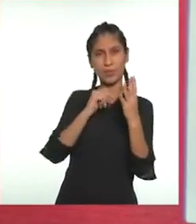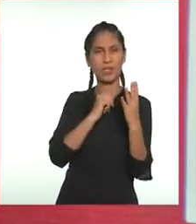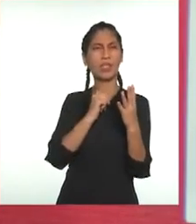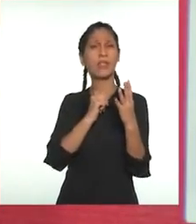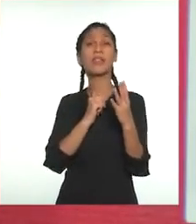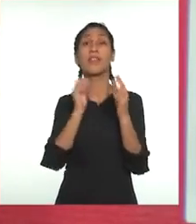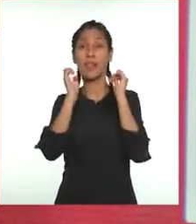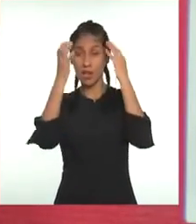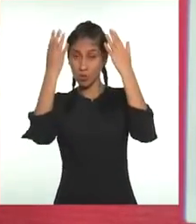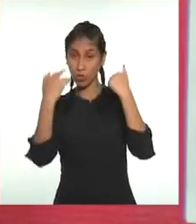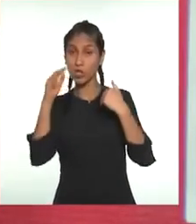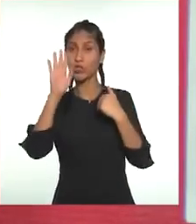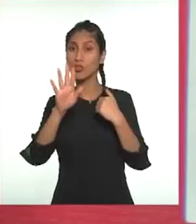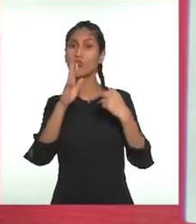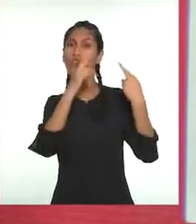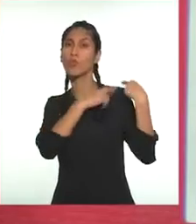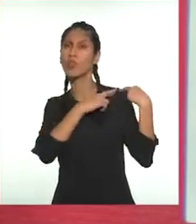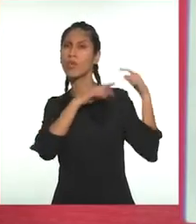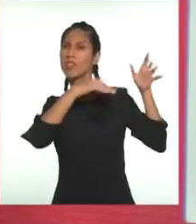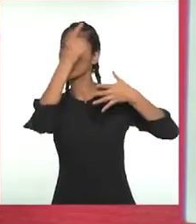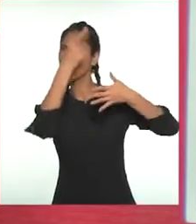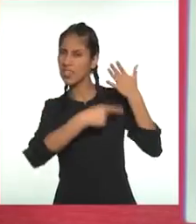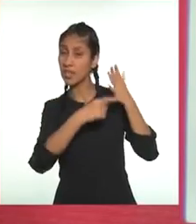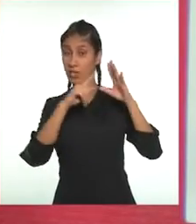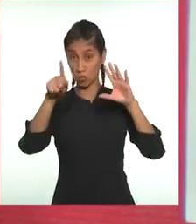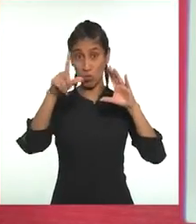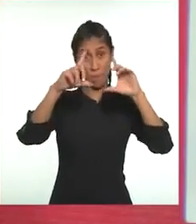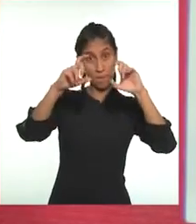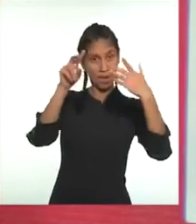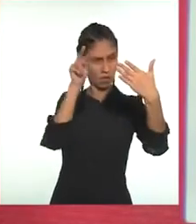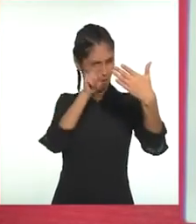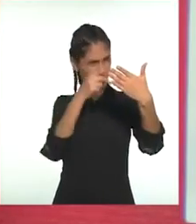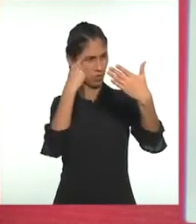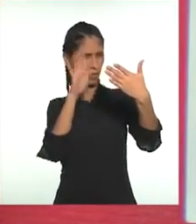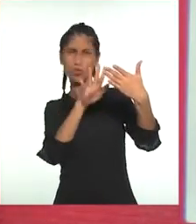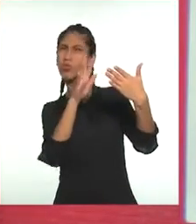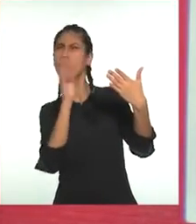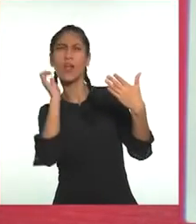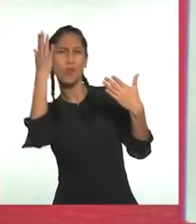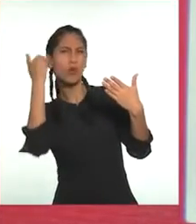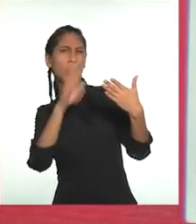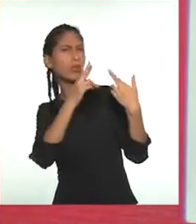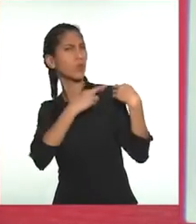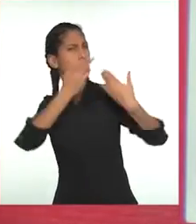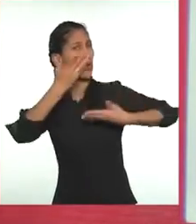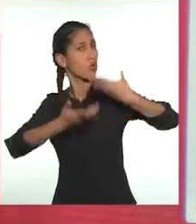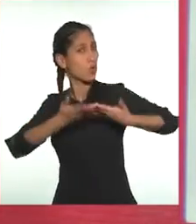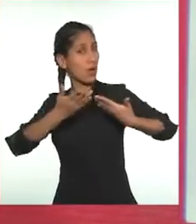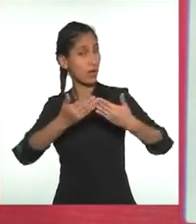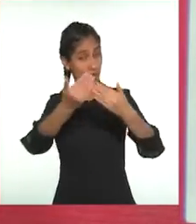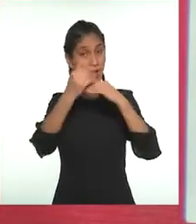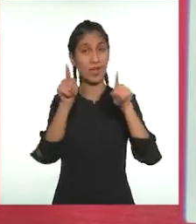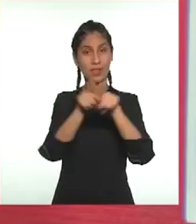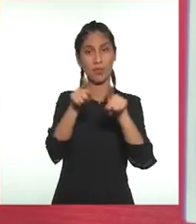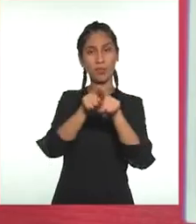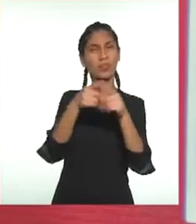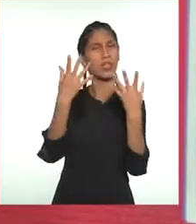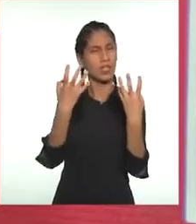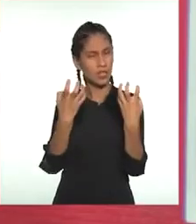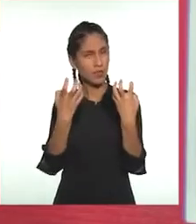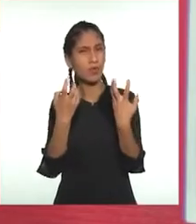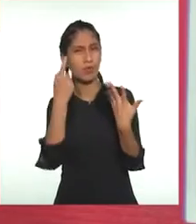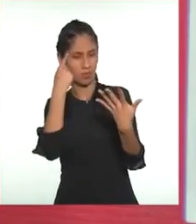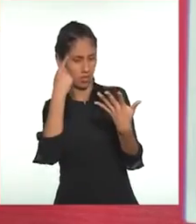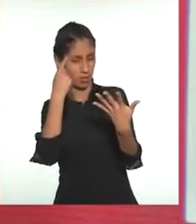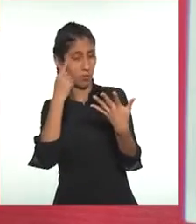es el rol de la mujer en esta fotografía? Esta pregunta está relacionada con el objetivo de este proyecto en particular. Estamos tratando de